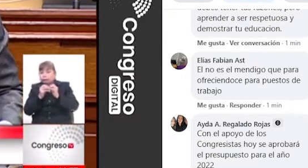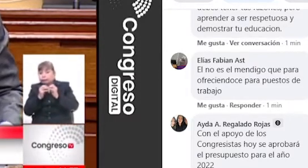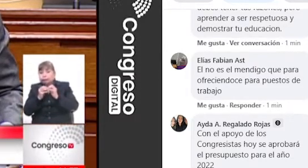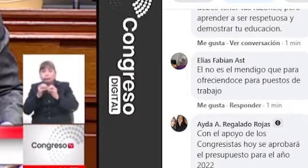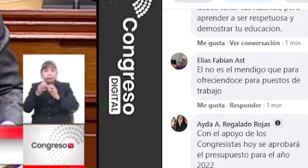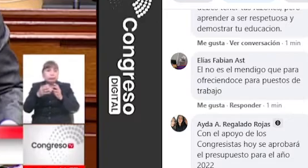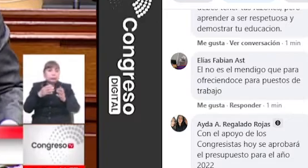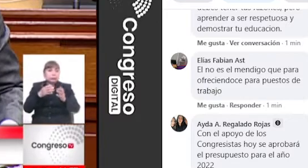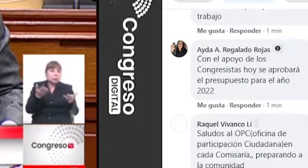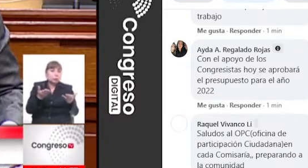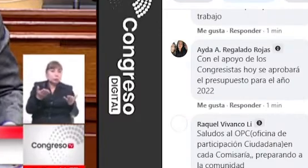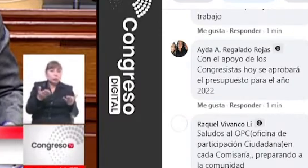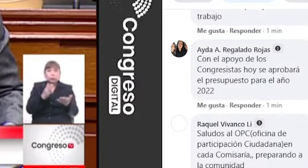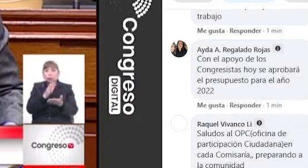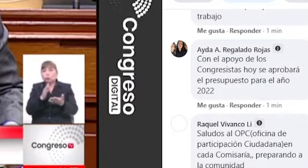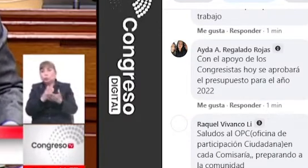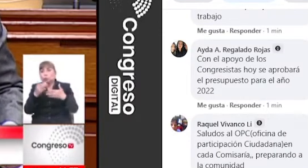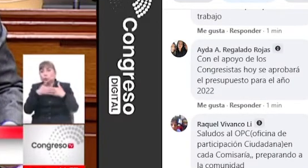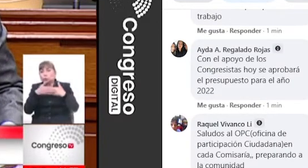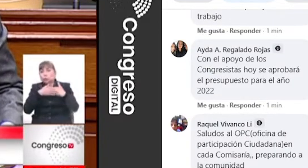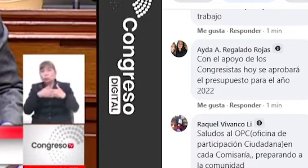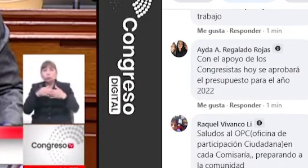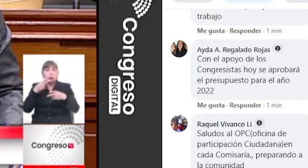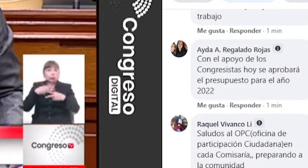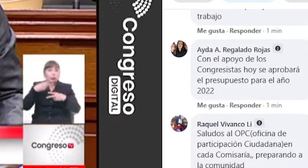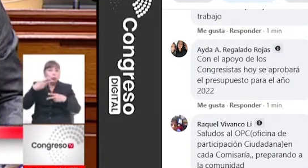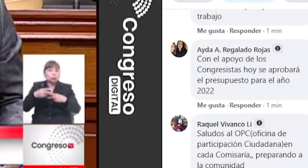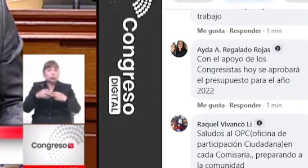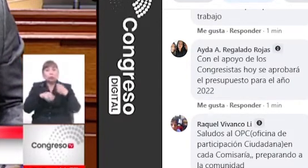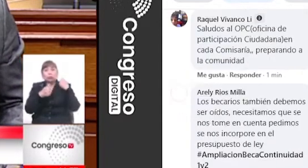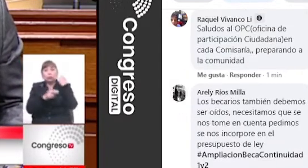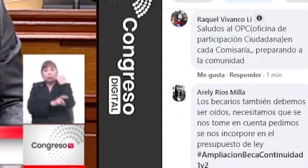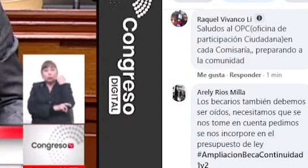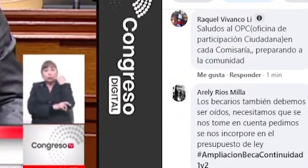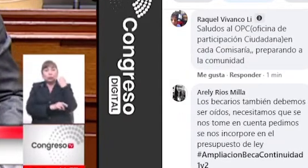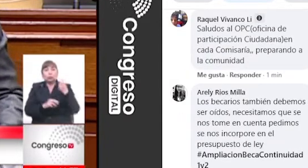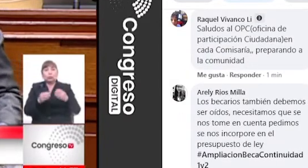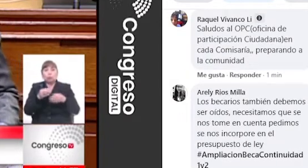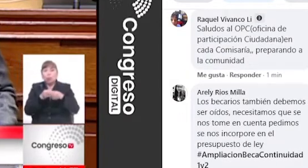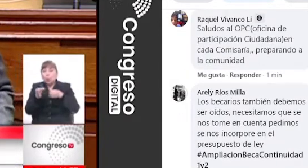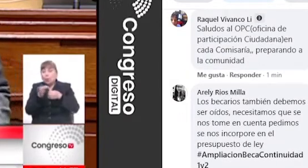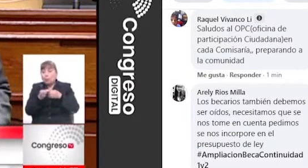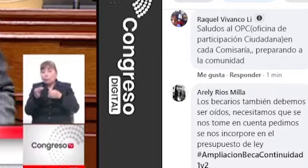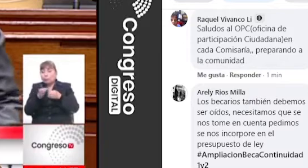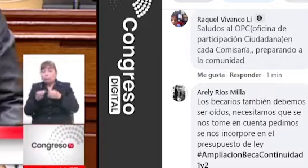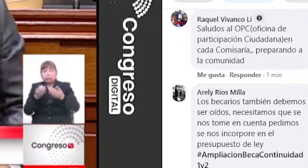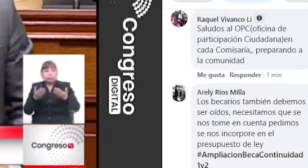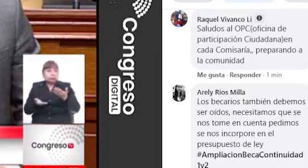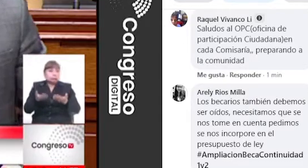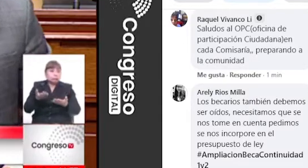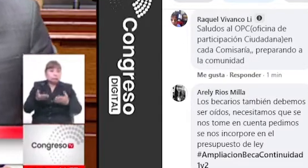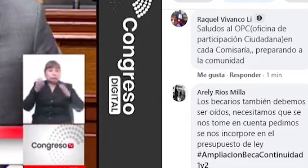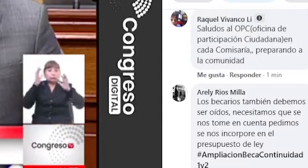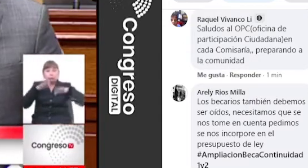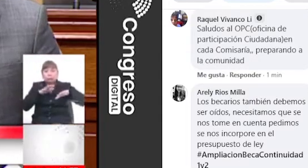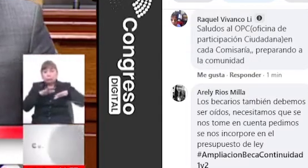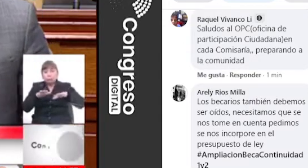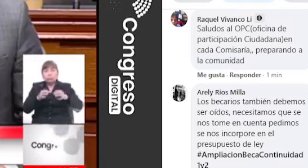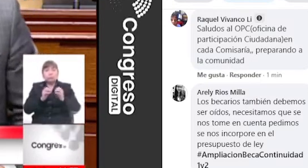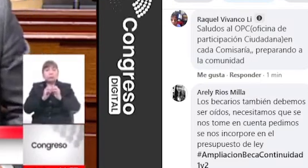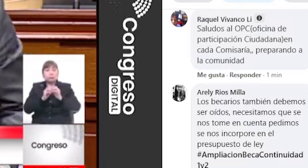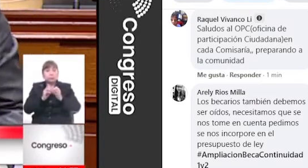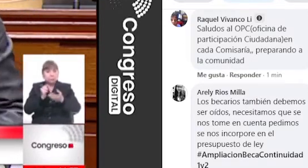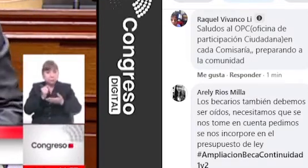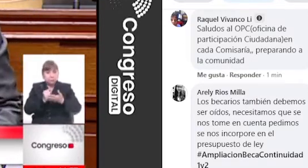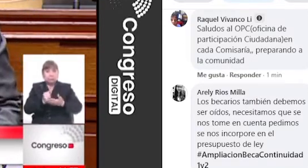los COES sectoriales para su activación inmediata ante la ocurrencia de desastres, así como para la continuidad de la